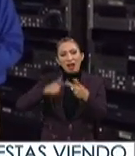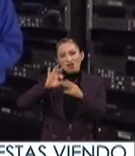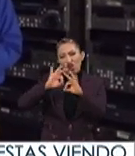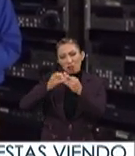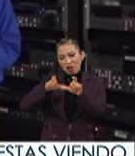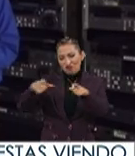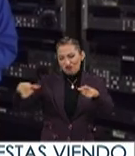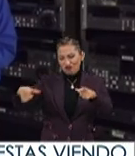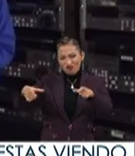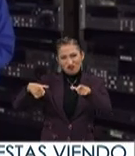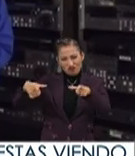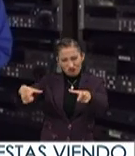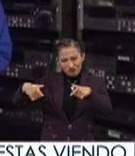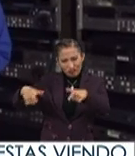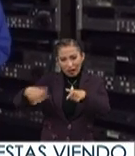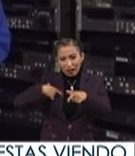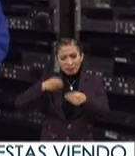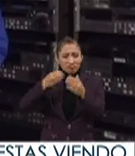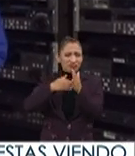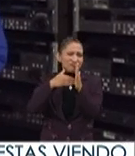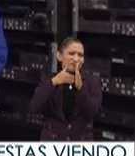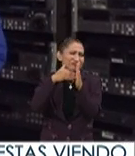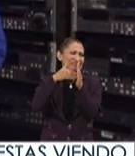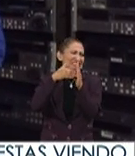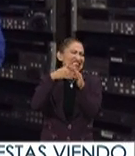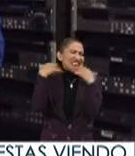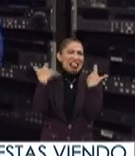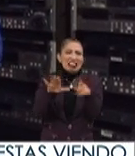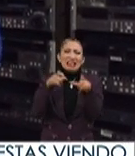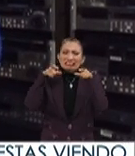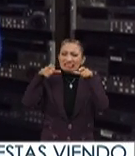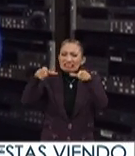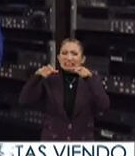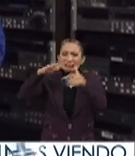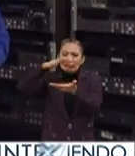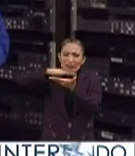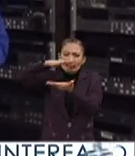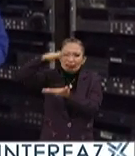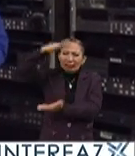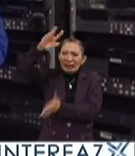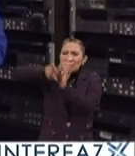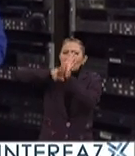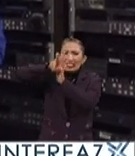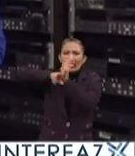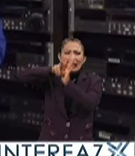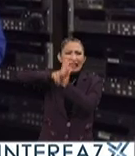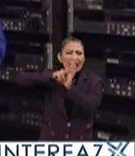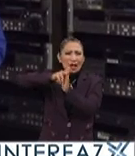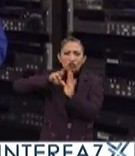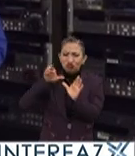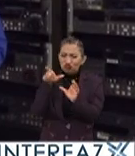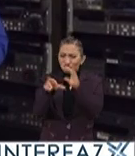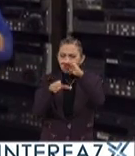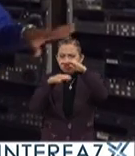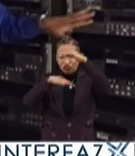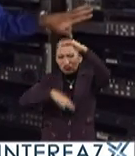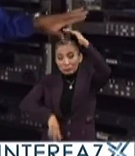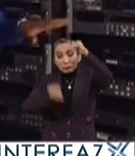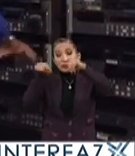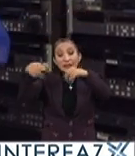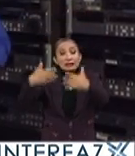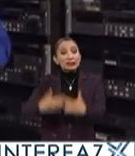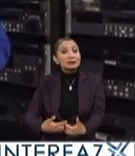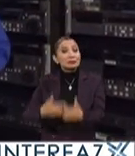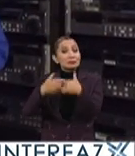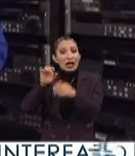formatos. Tenemos miles de horas de videocassettes y estas